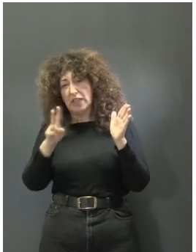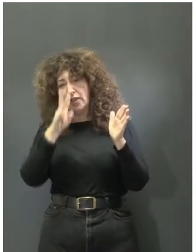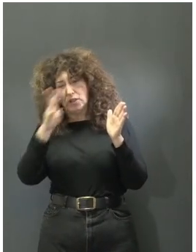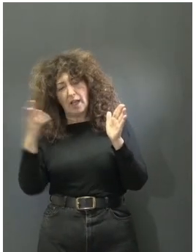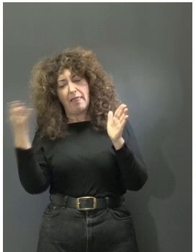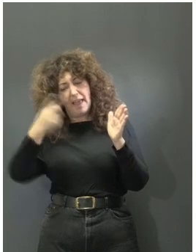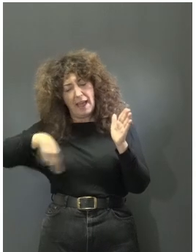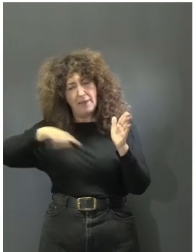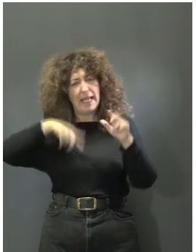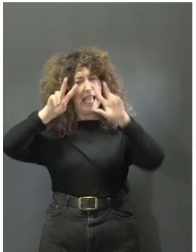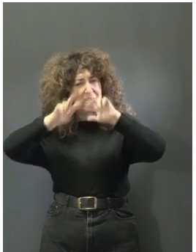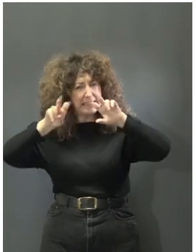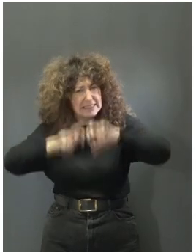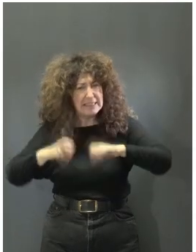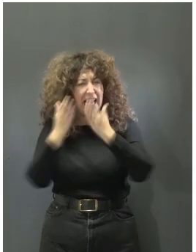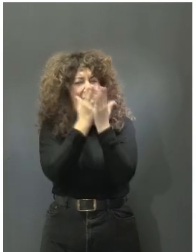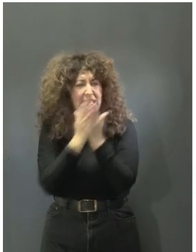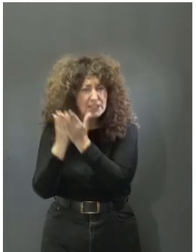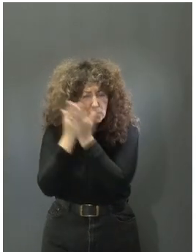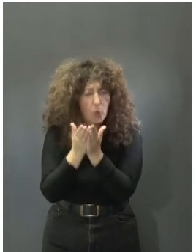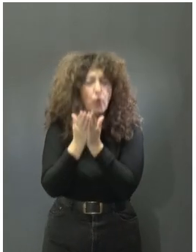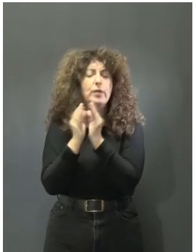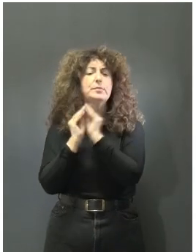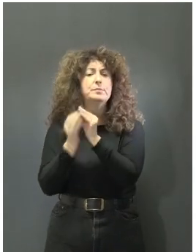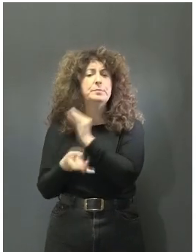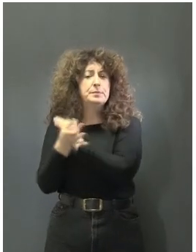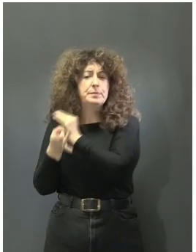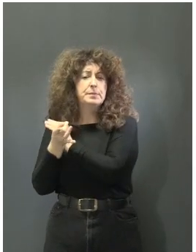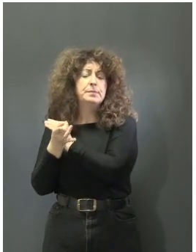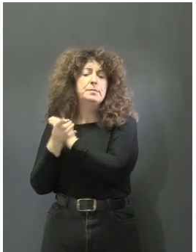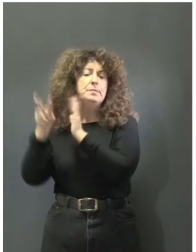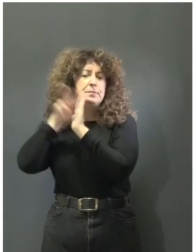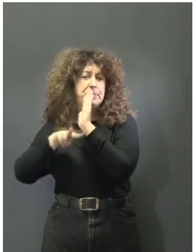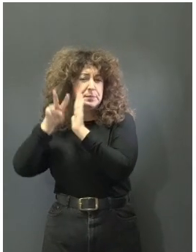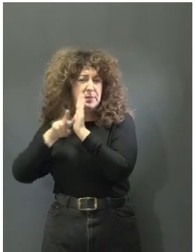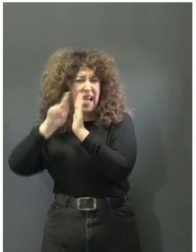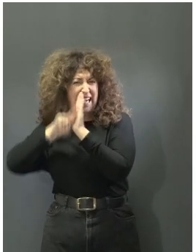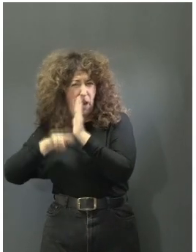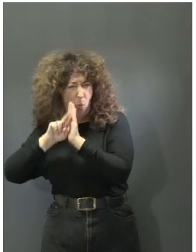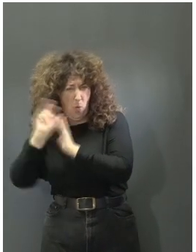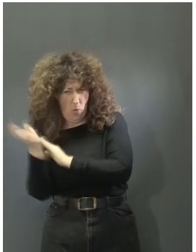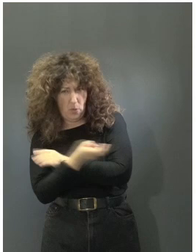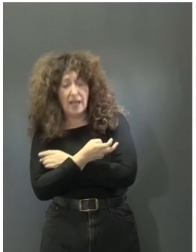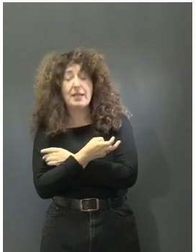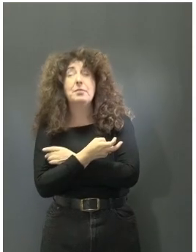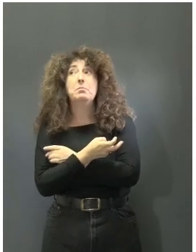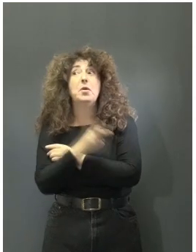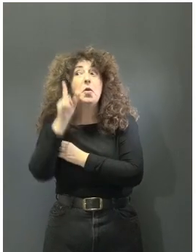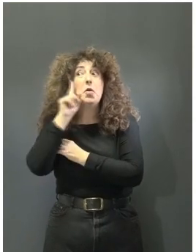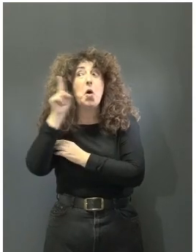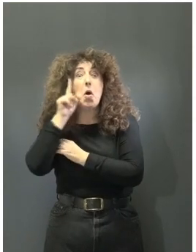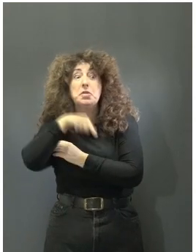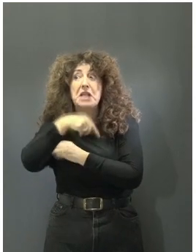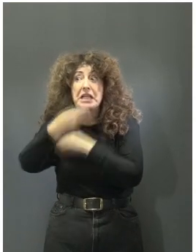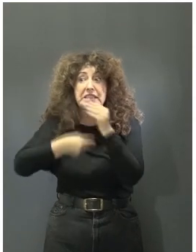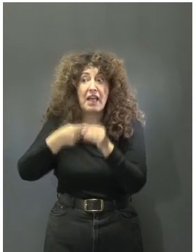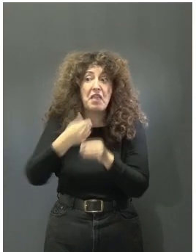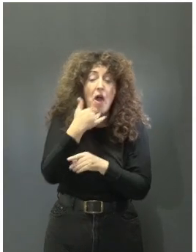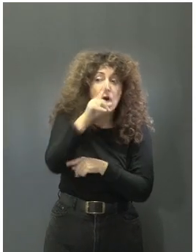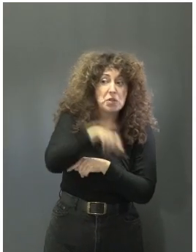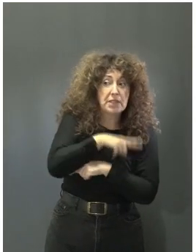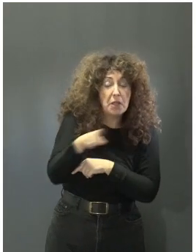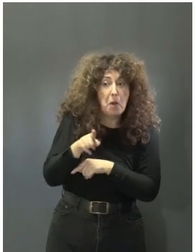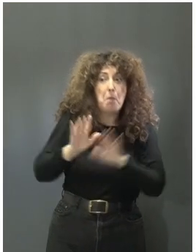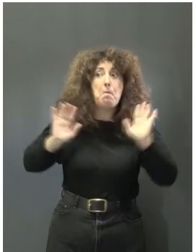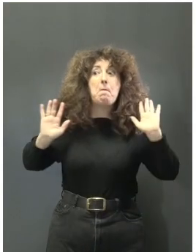para hacer regulación. Ya nos queda muy poquito, ¿no? Entonces, no sé si se está haciendo algo al respecto y dudo que si